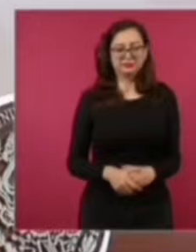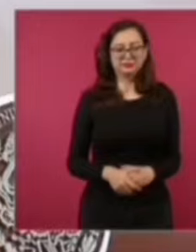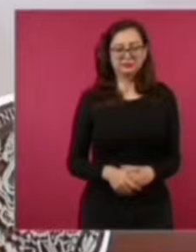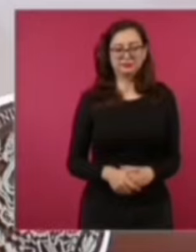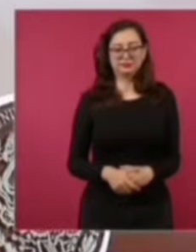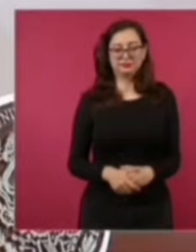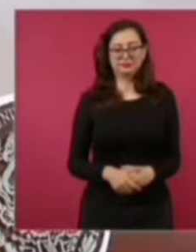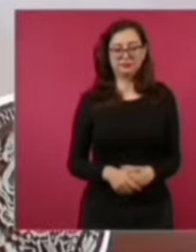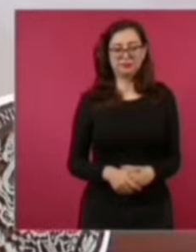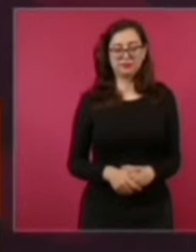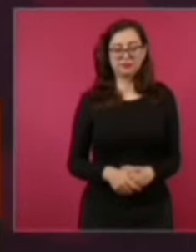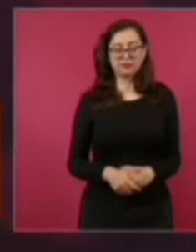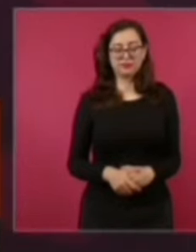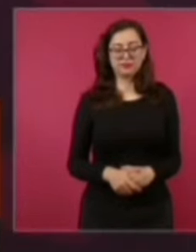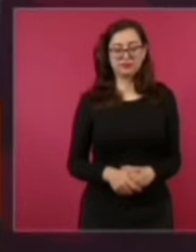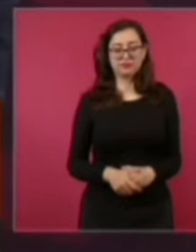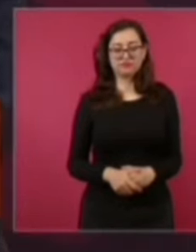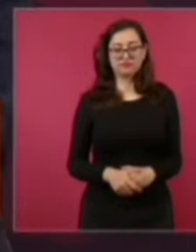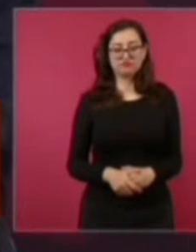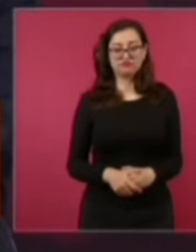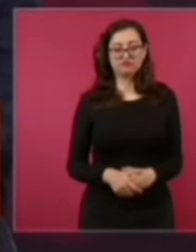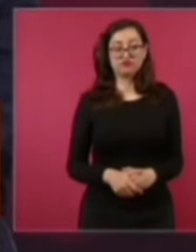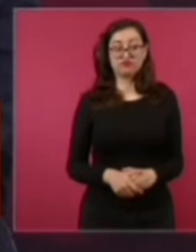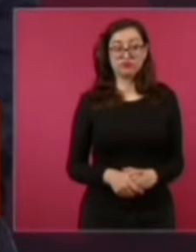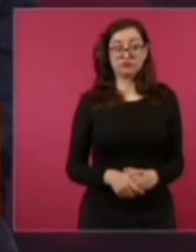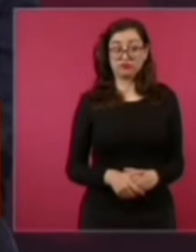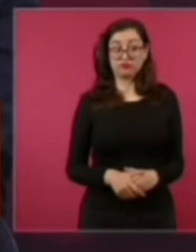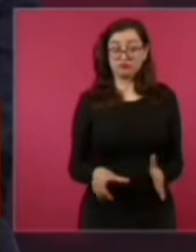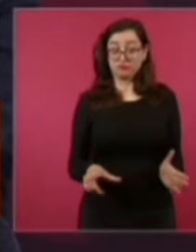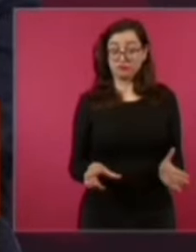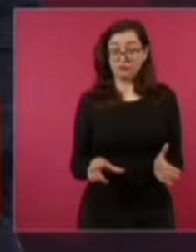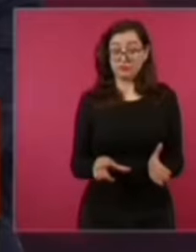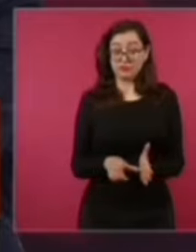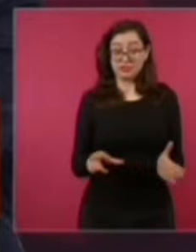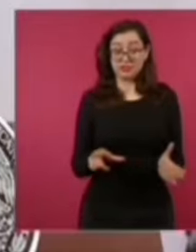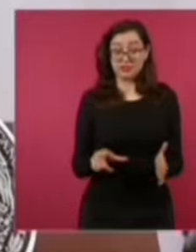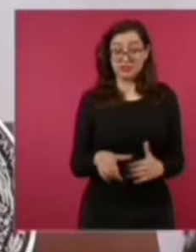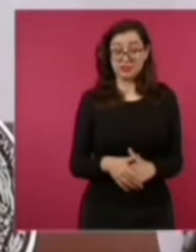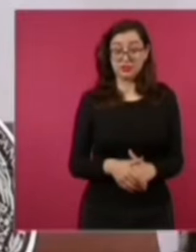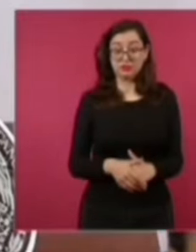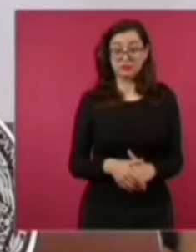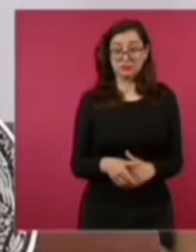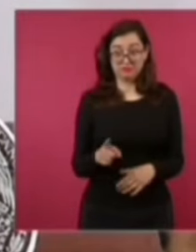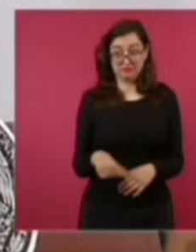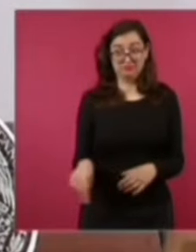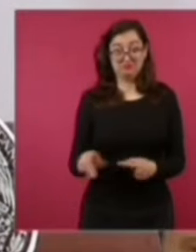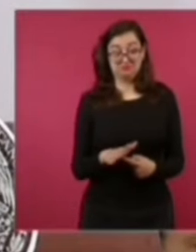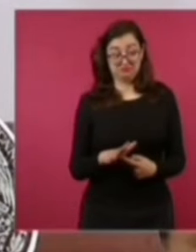Eso, estate quieto, tenga para que aprenda.